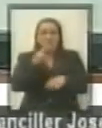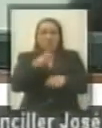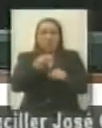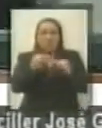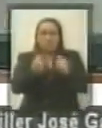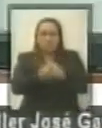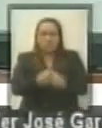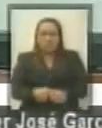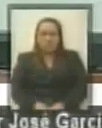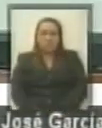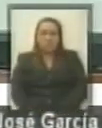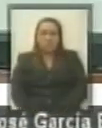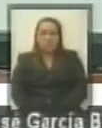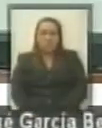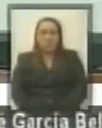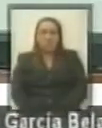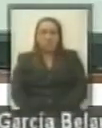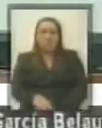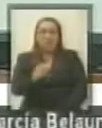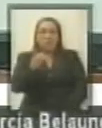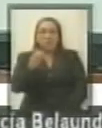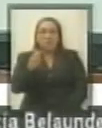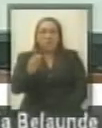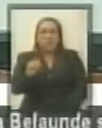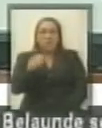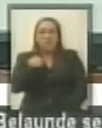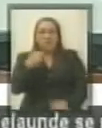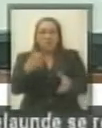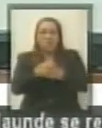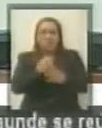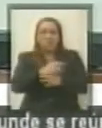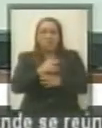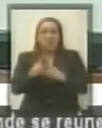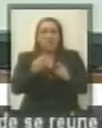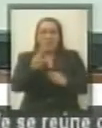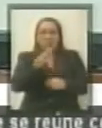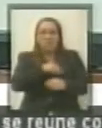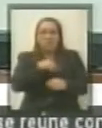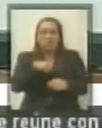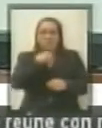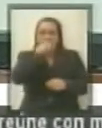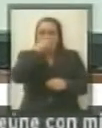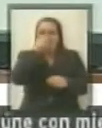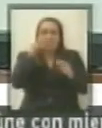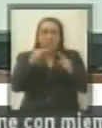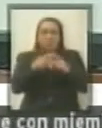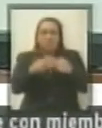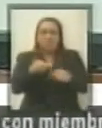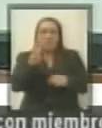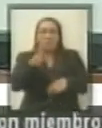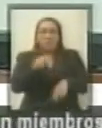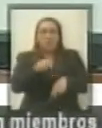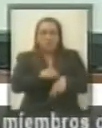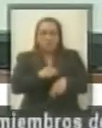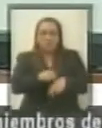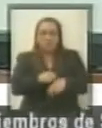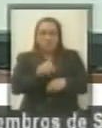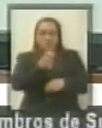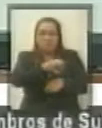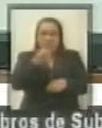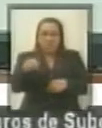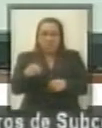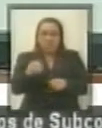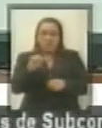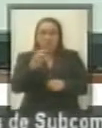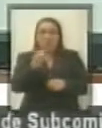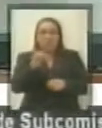plazas. OSITRAN tiene un consejo directivo integrado por 3 miembros y se encuentra vacante 2 plazas. YOSINERVIN